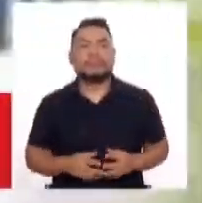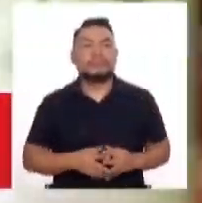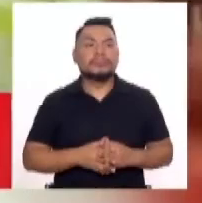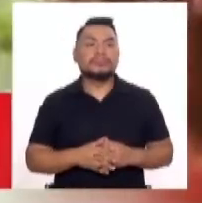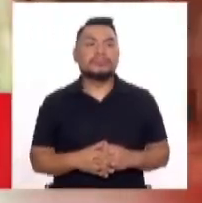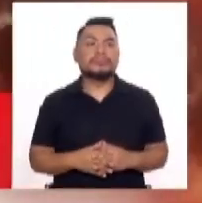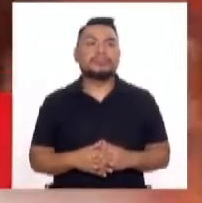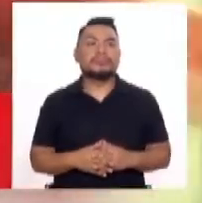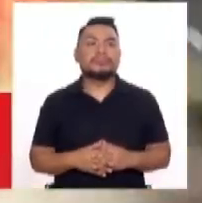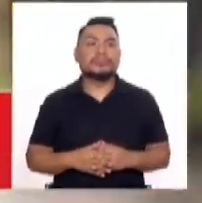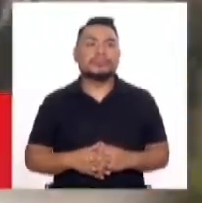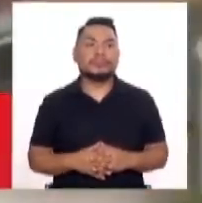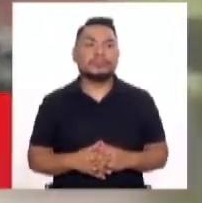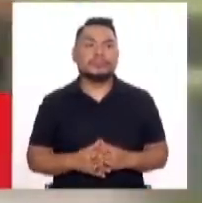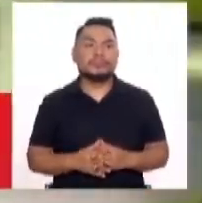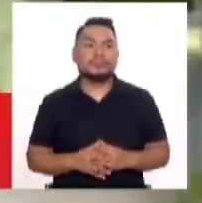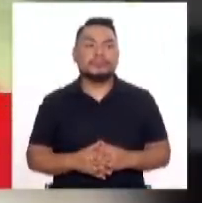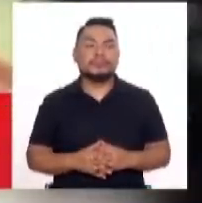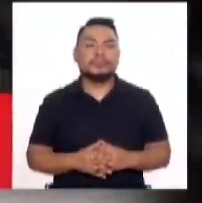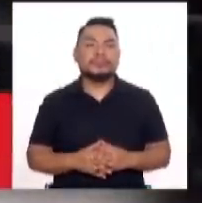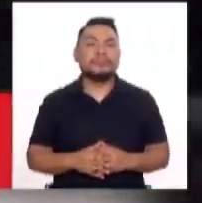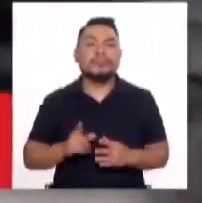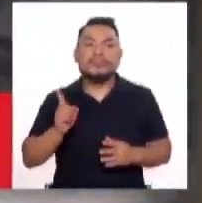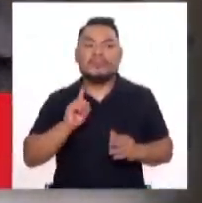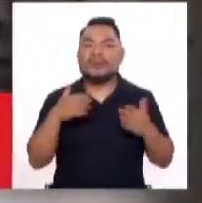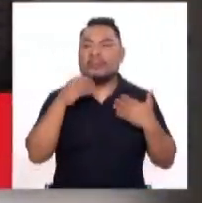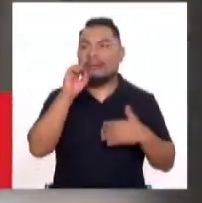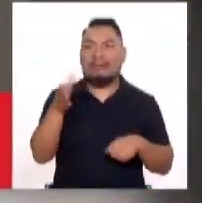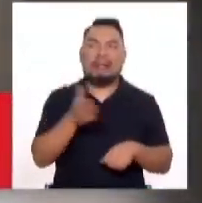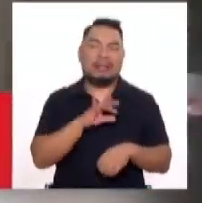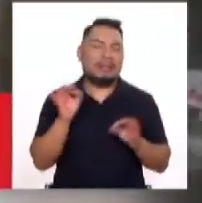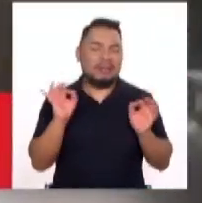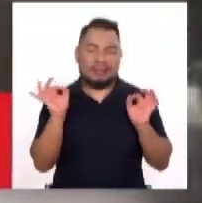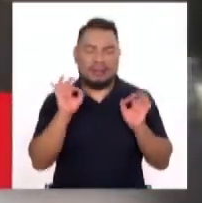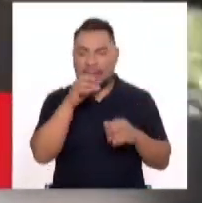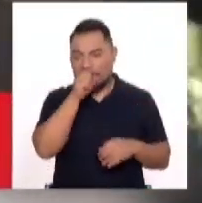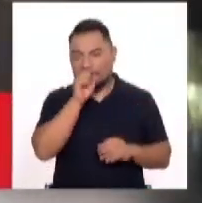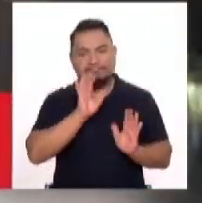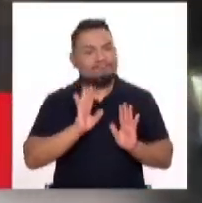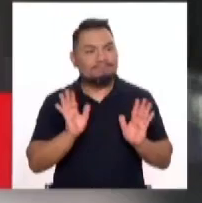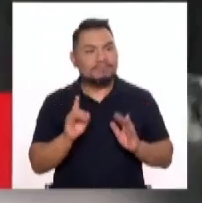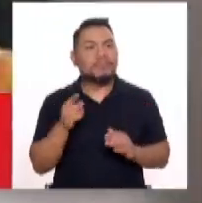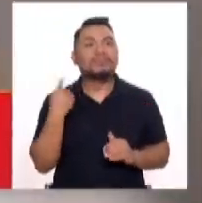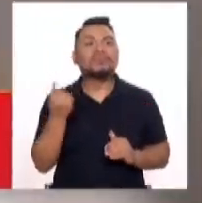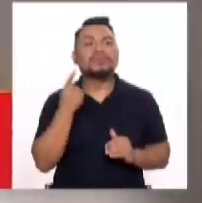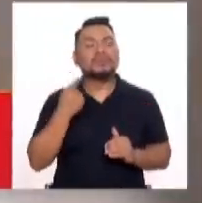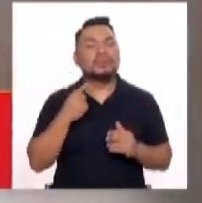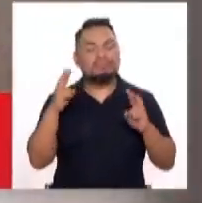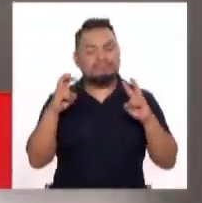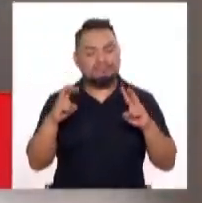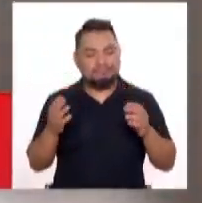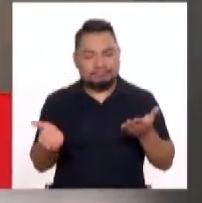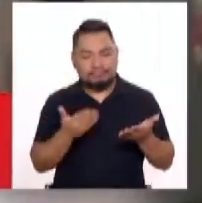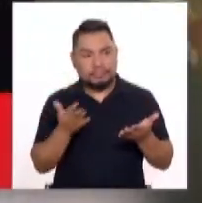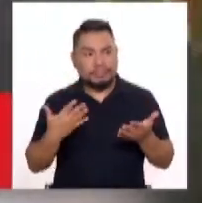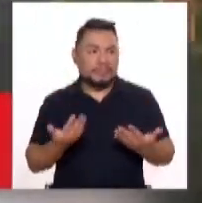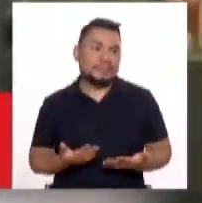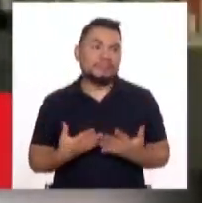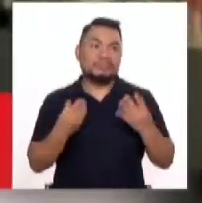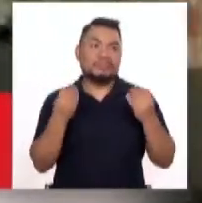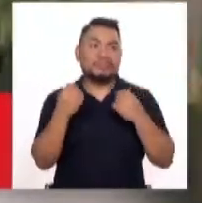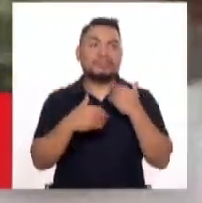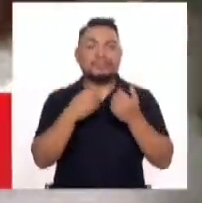No, no puedo adelantar ninguna situación. Lo único que les puedo dar alcance es que se está analizando. Recién se me ha puesto